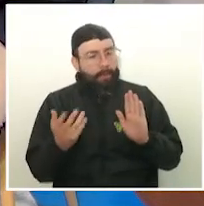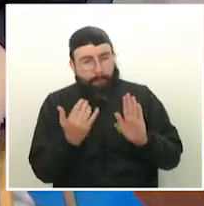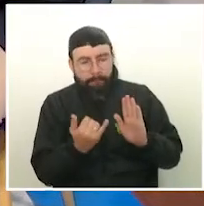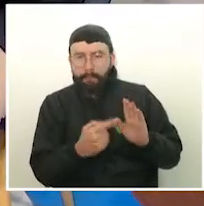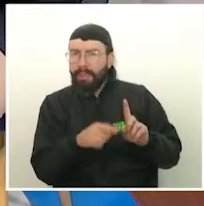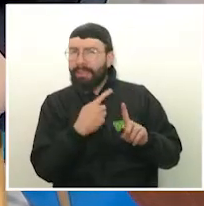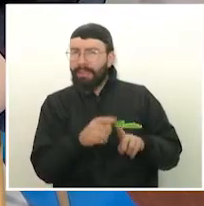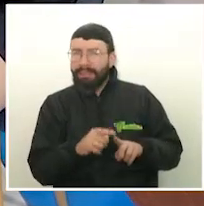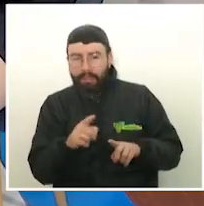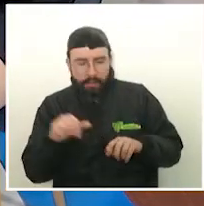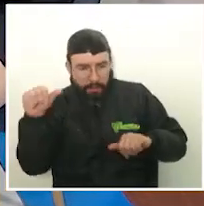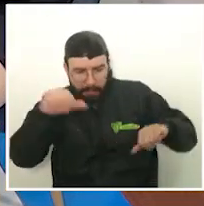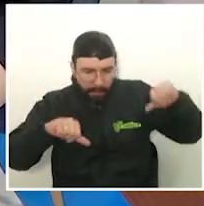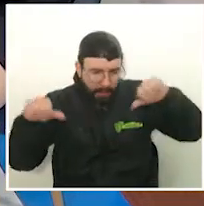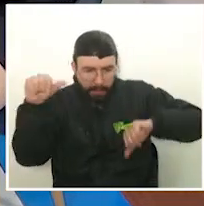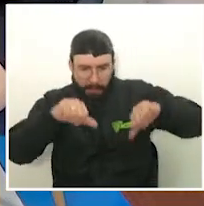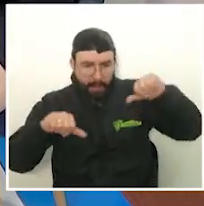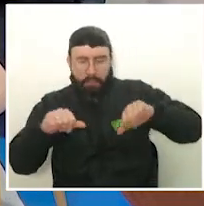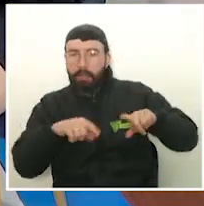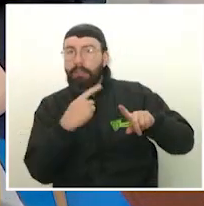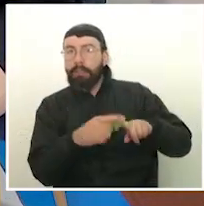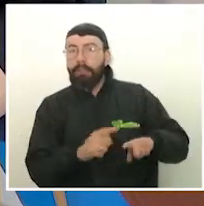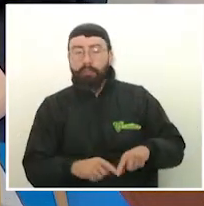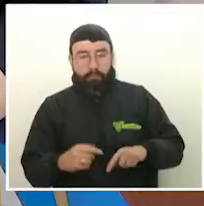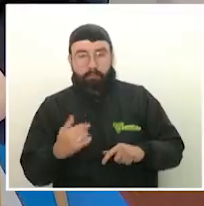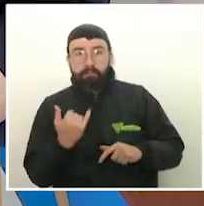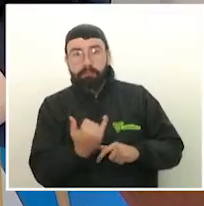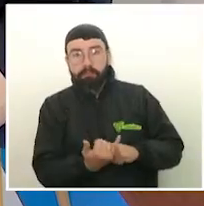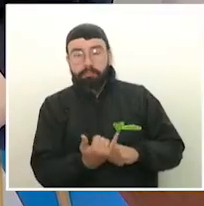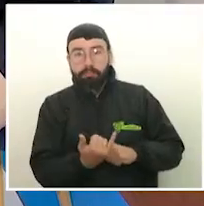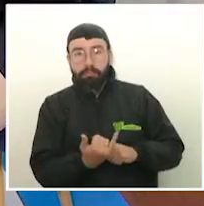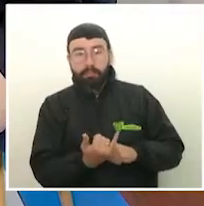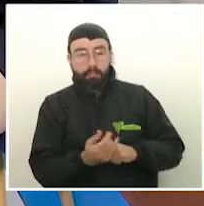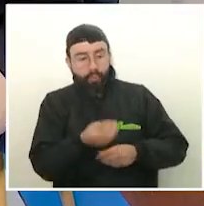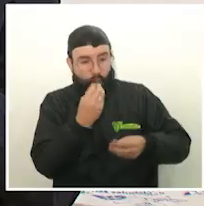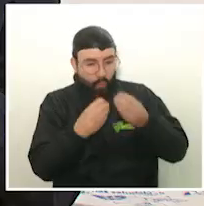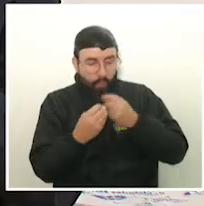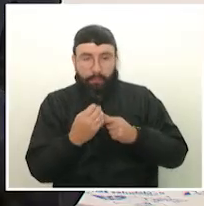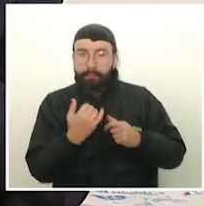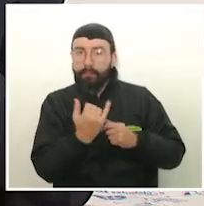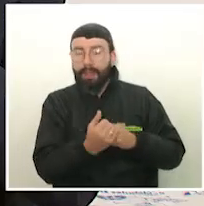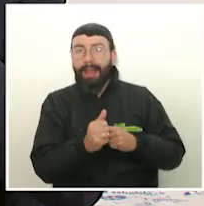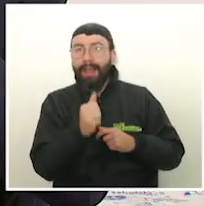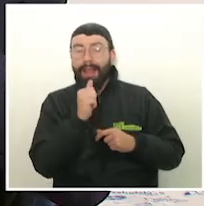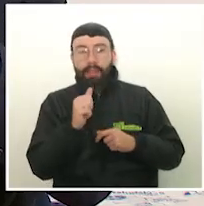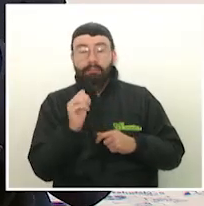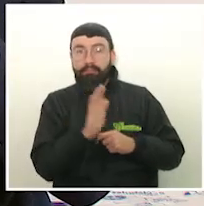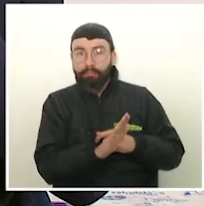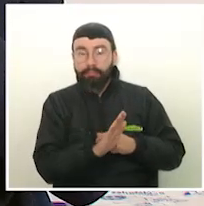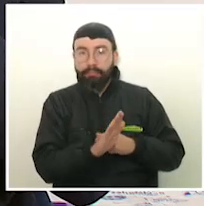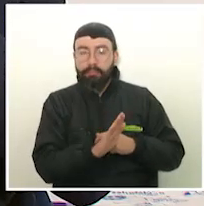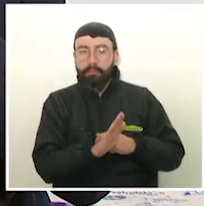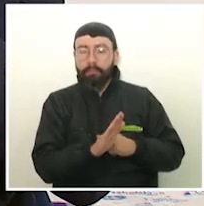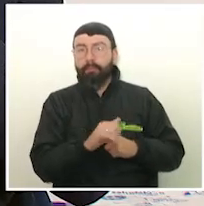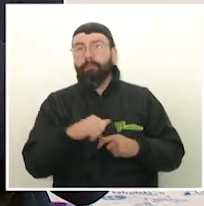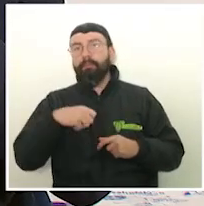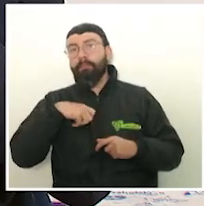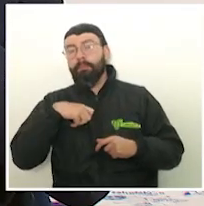componentes químicos y la formación de estos cristales de agua tienen